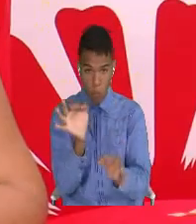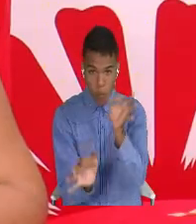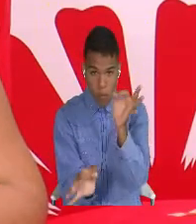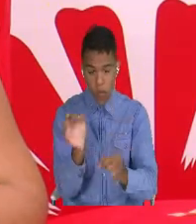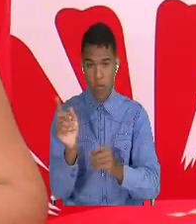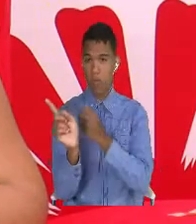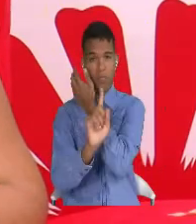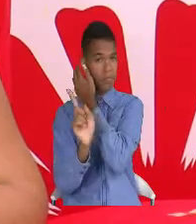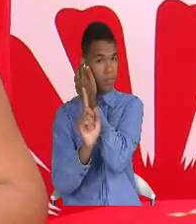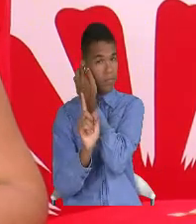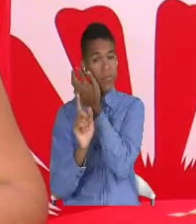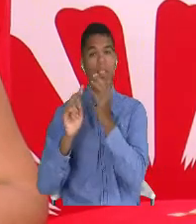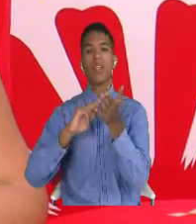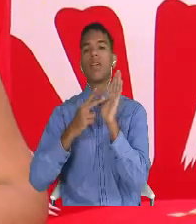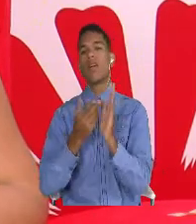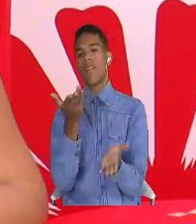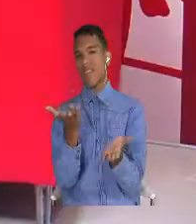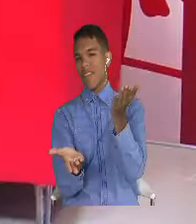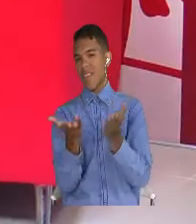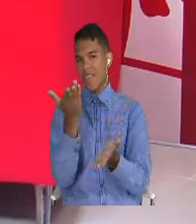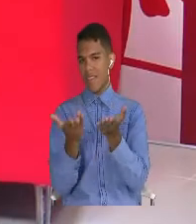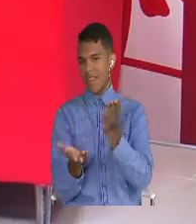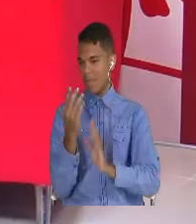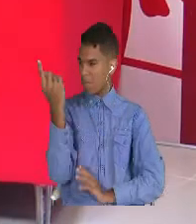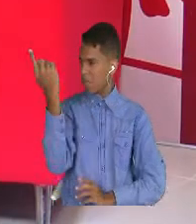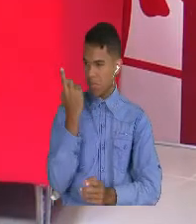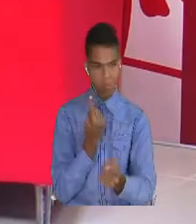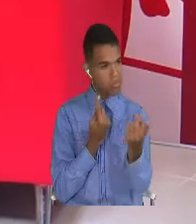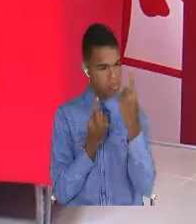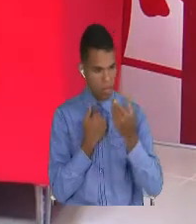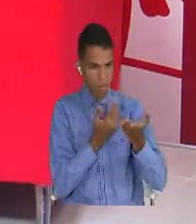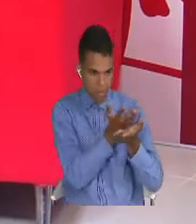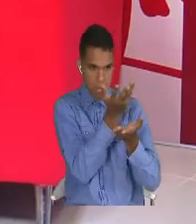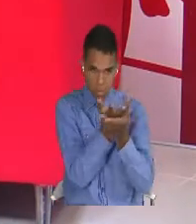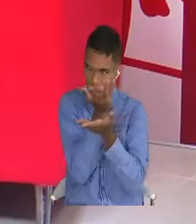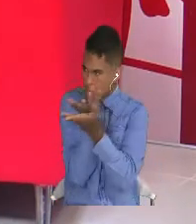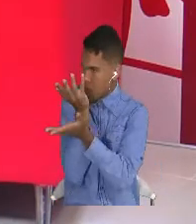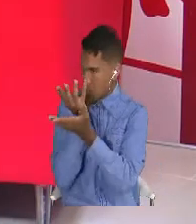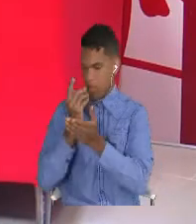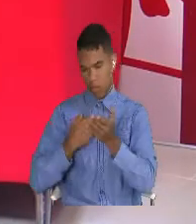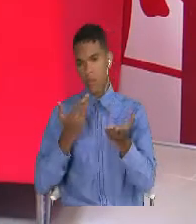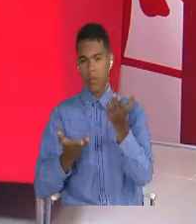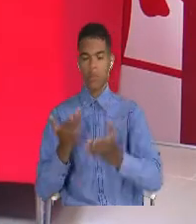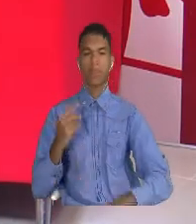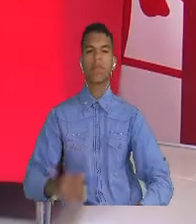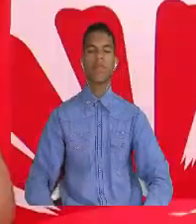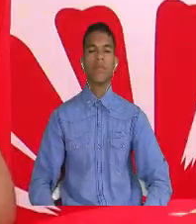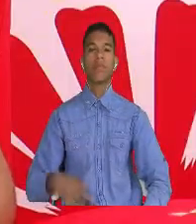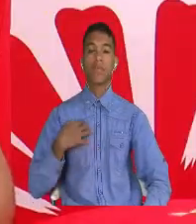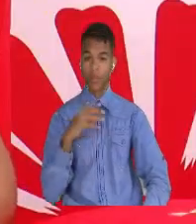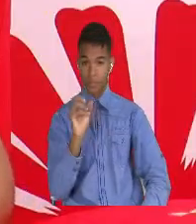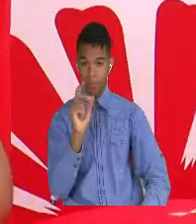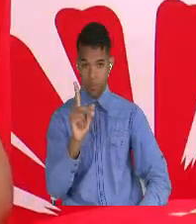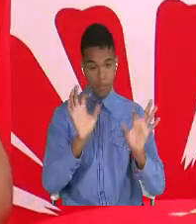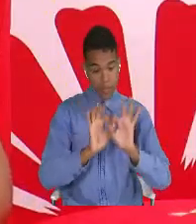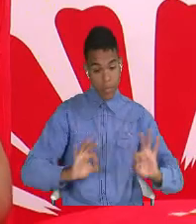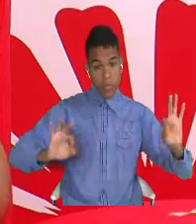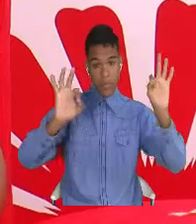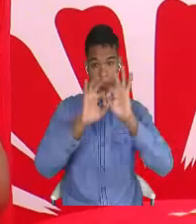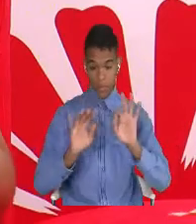es dependiendo qué paciente vaya, así mismo yo les hago la recomendación. Bueno, entonces es importante resaltar que en New Body usted no